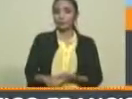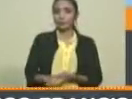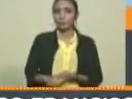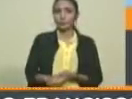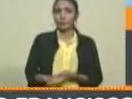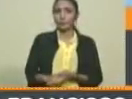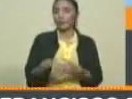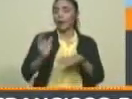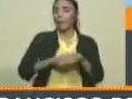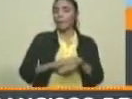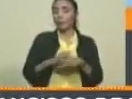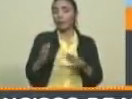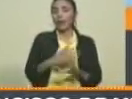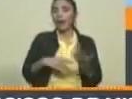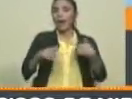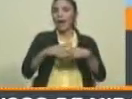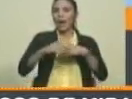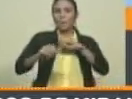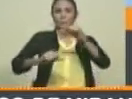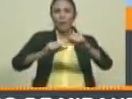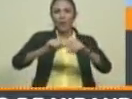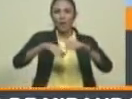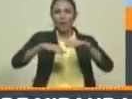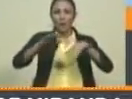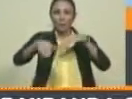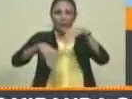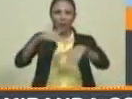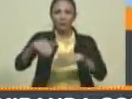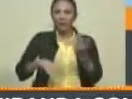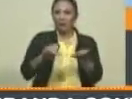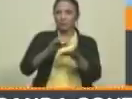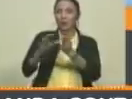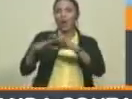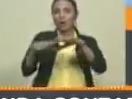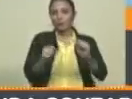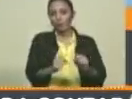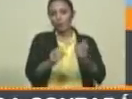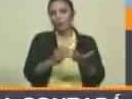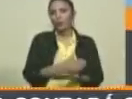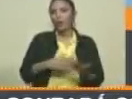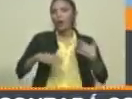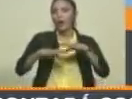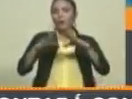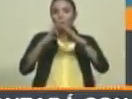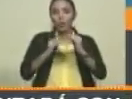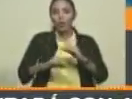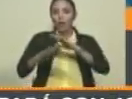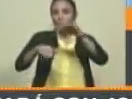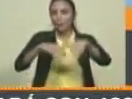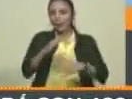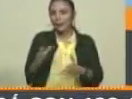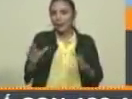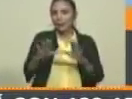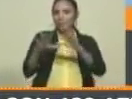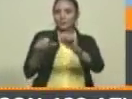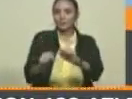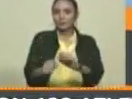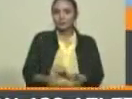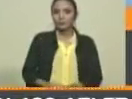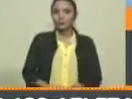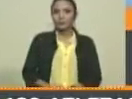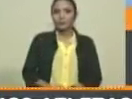a la invasión de Playa Girón por parte del imperialismo norteamericano. Ya lo habían hecho